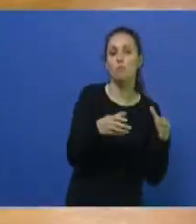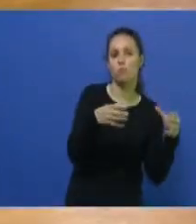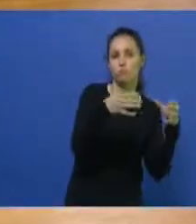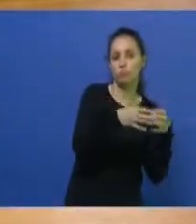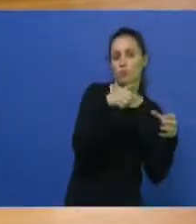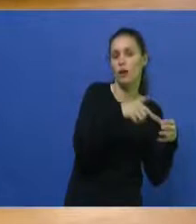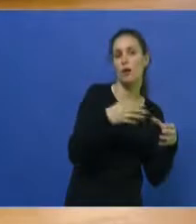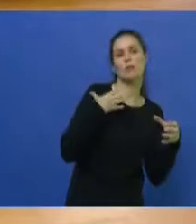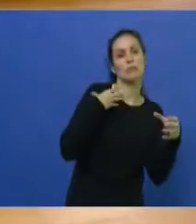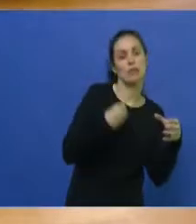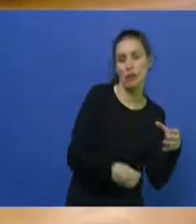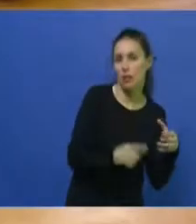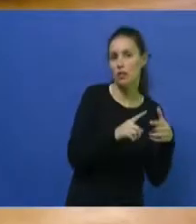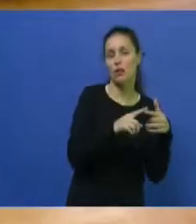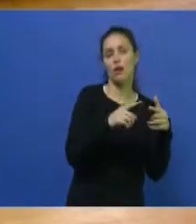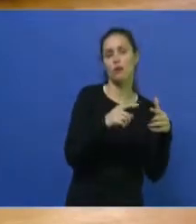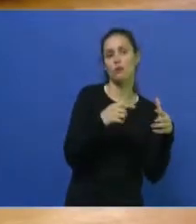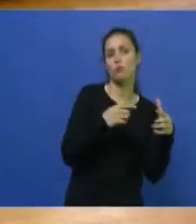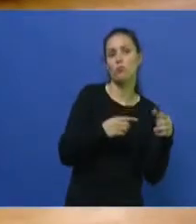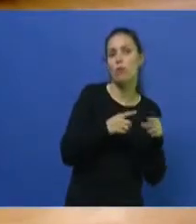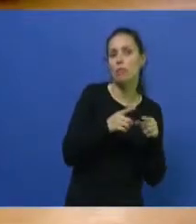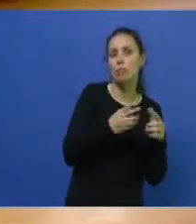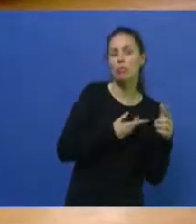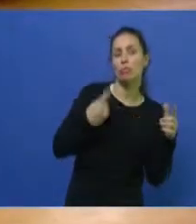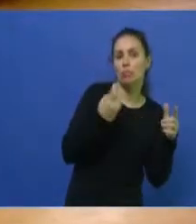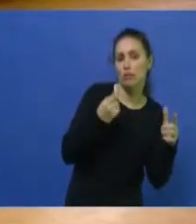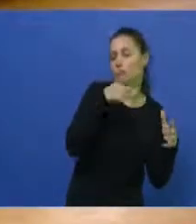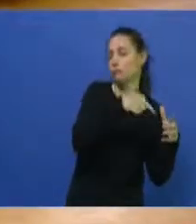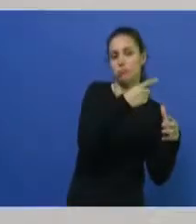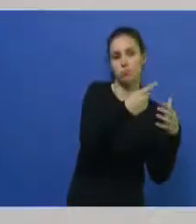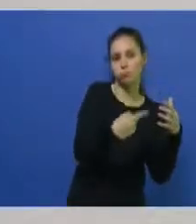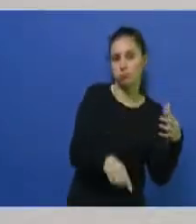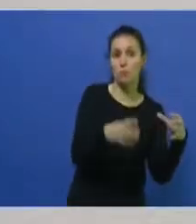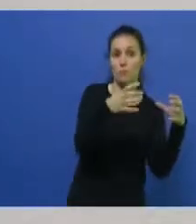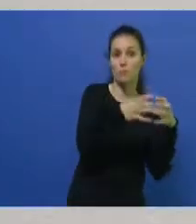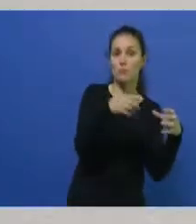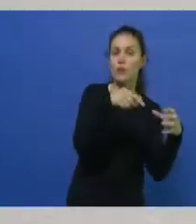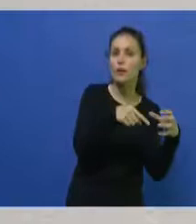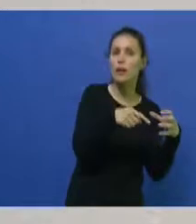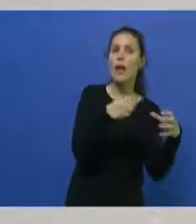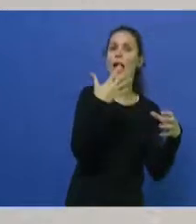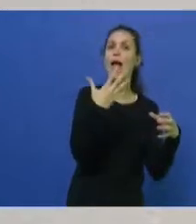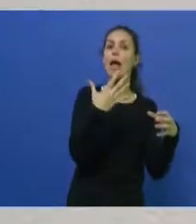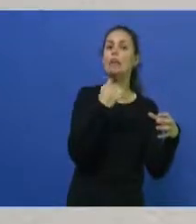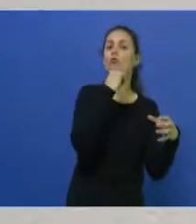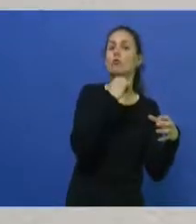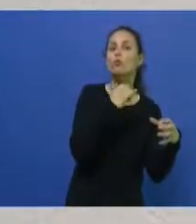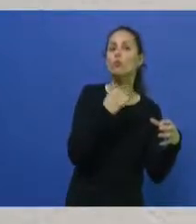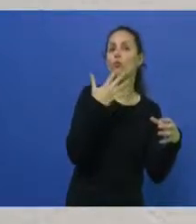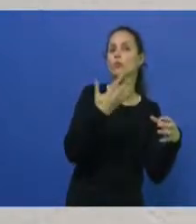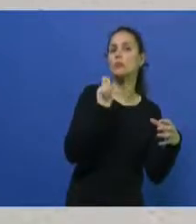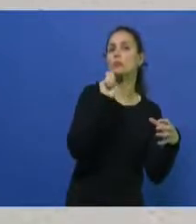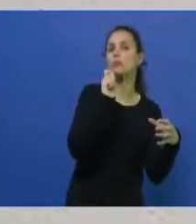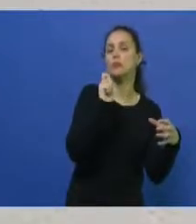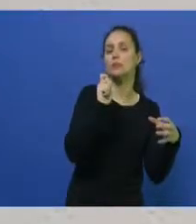secretarios, subsecretarios, algunos directores de área, y le planteó para los próximos 5 meses, sí, agosto, septiembre,